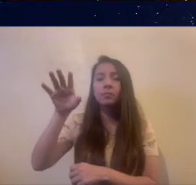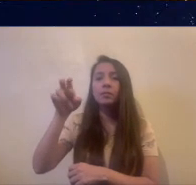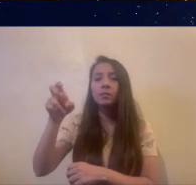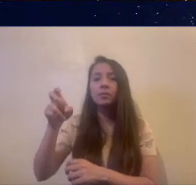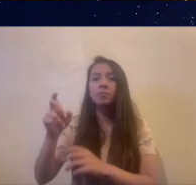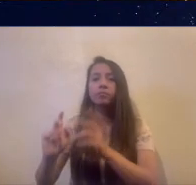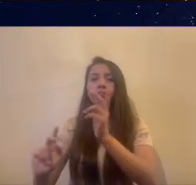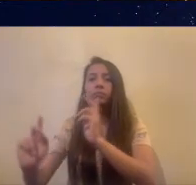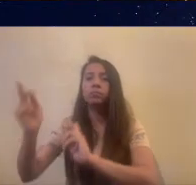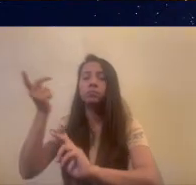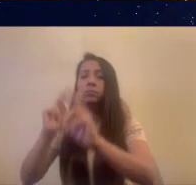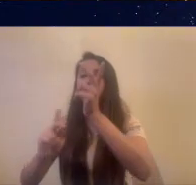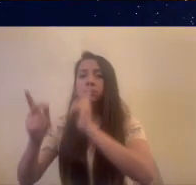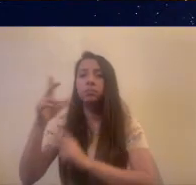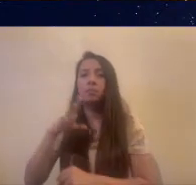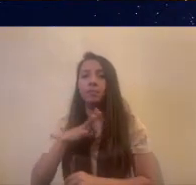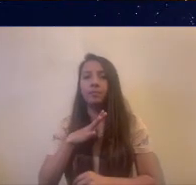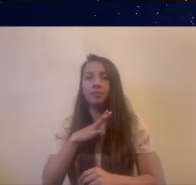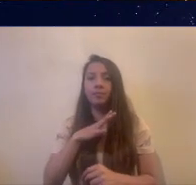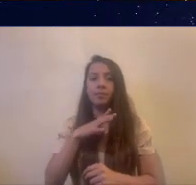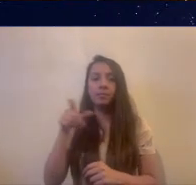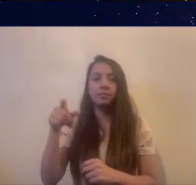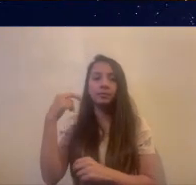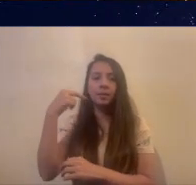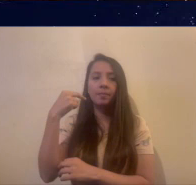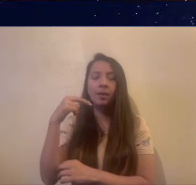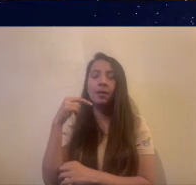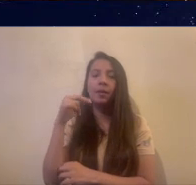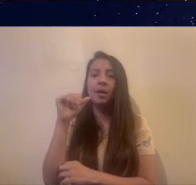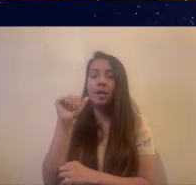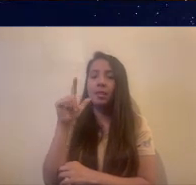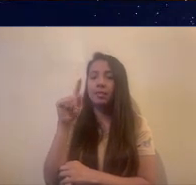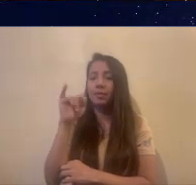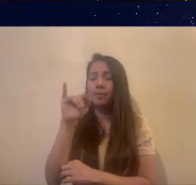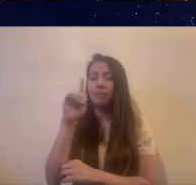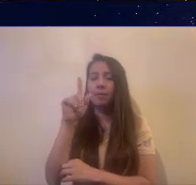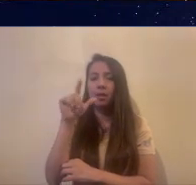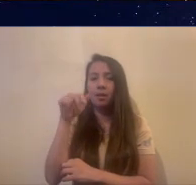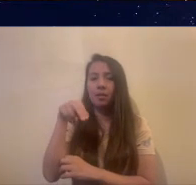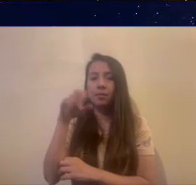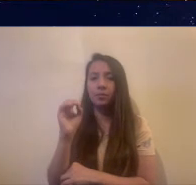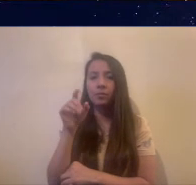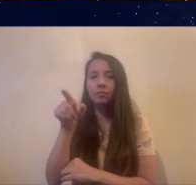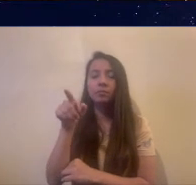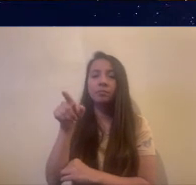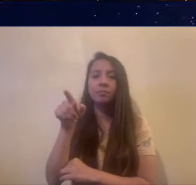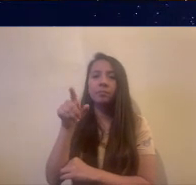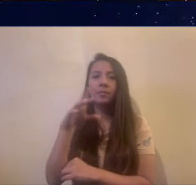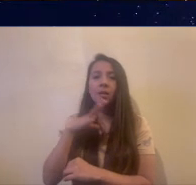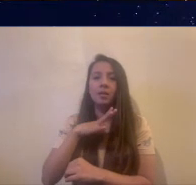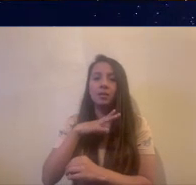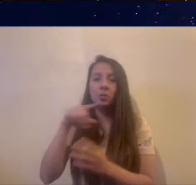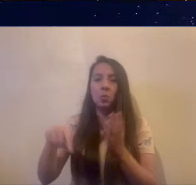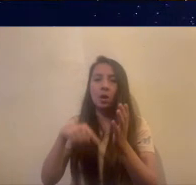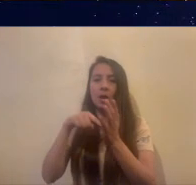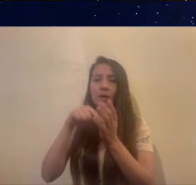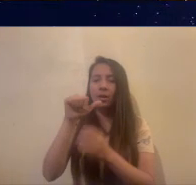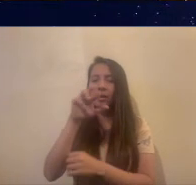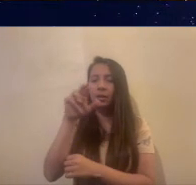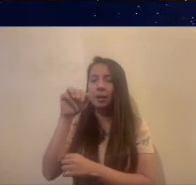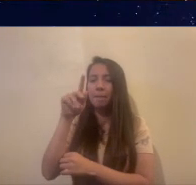bueno, esto crece en Puna, en el altiplano, lo que llamamos el altiplano. Así se ve, esto es una imagen fotográfica de lo que es